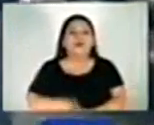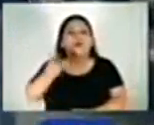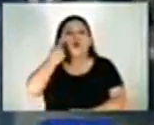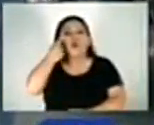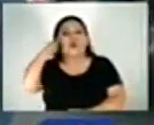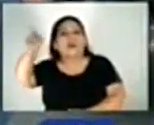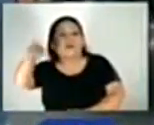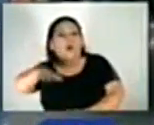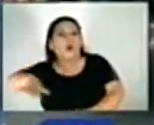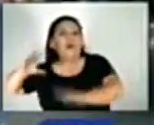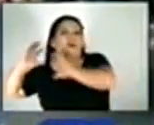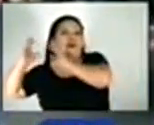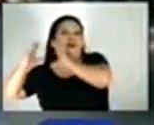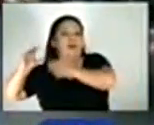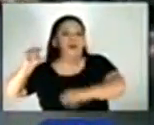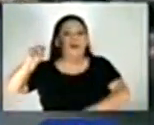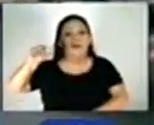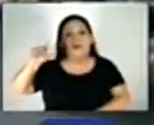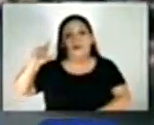proveniente de Salcotitán.